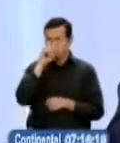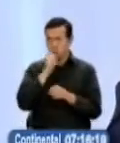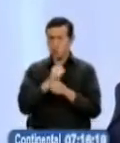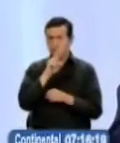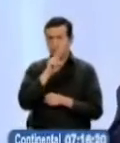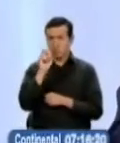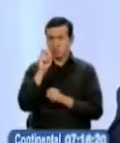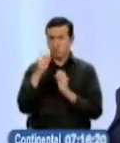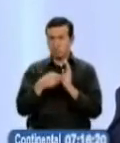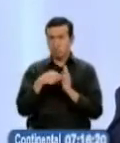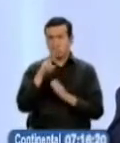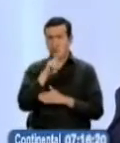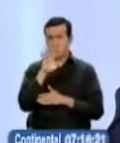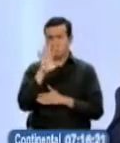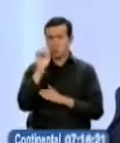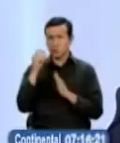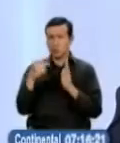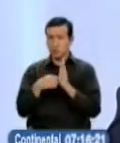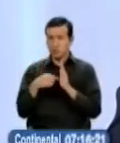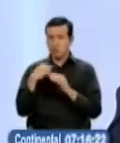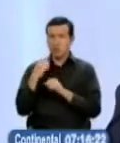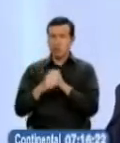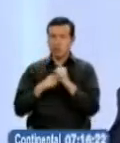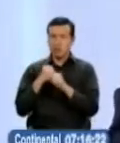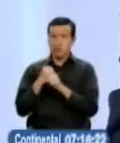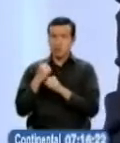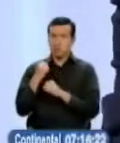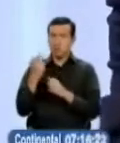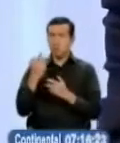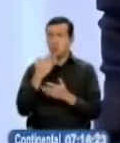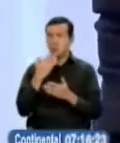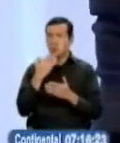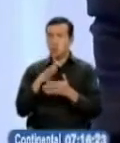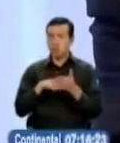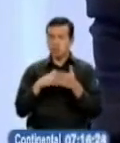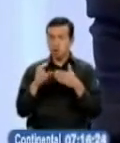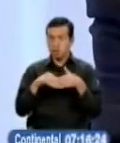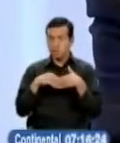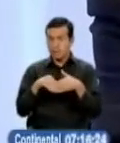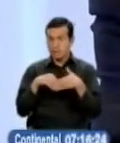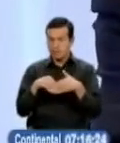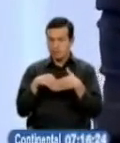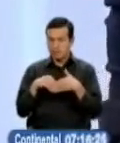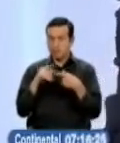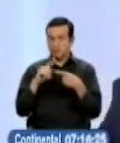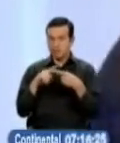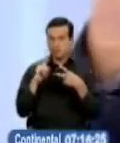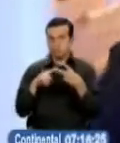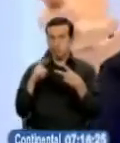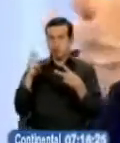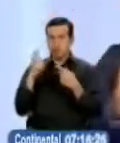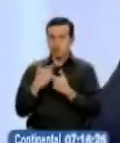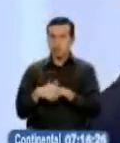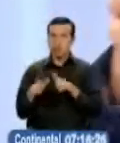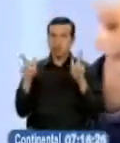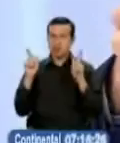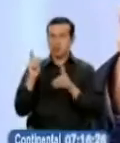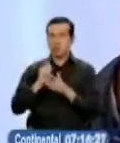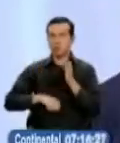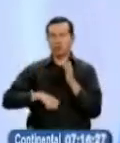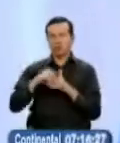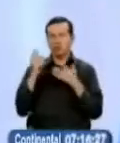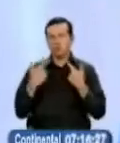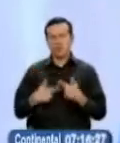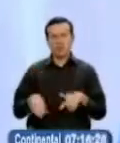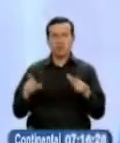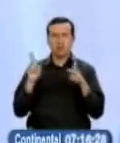200.000, 250.000 trabajos por año, si es que no flexibilizamos el trabajo, si es que no dejamos libre la contratación